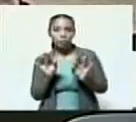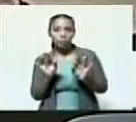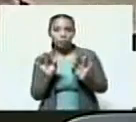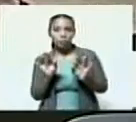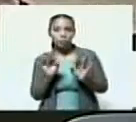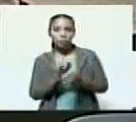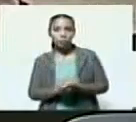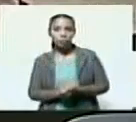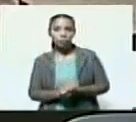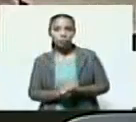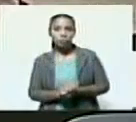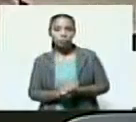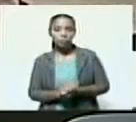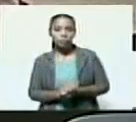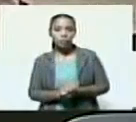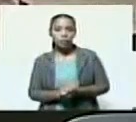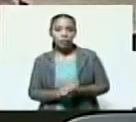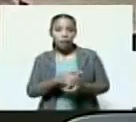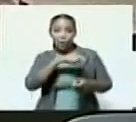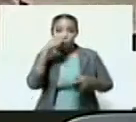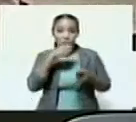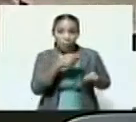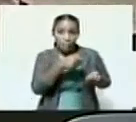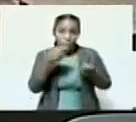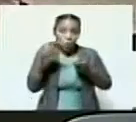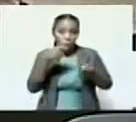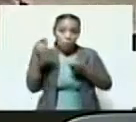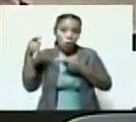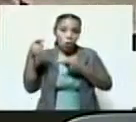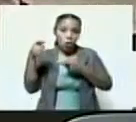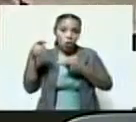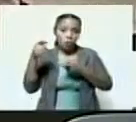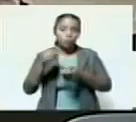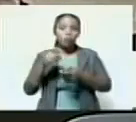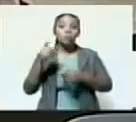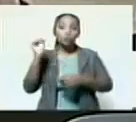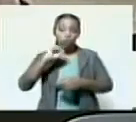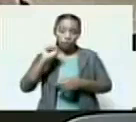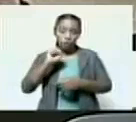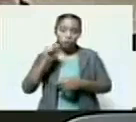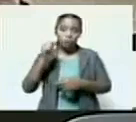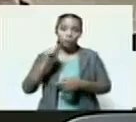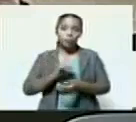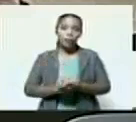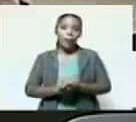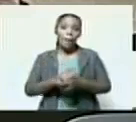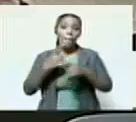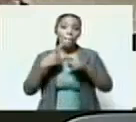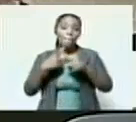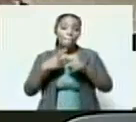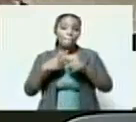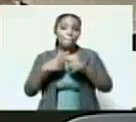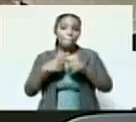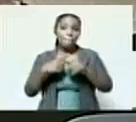etimológico, bueno, es tráfico de drogas, narcotráfico, es correcto, pero